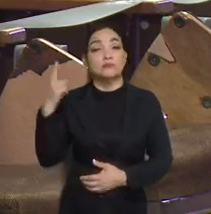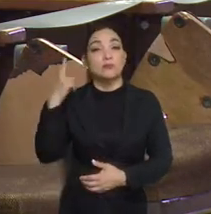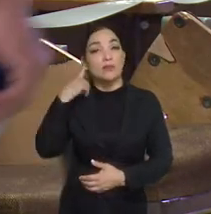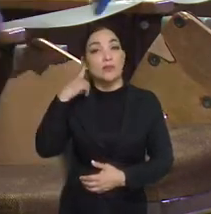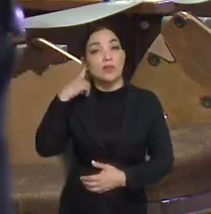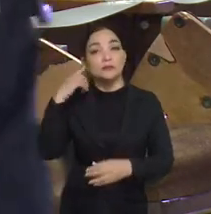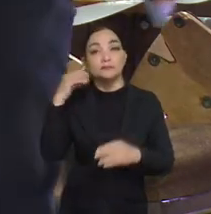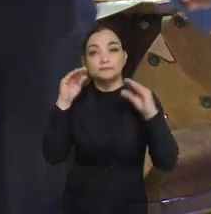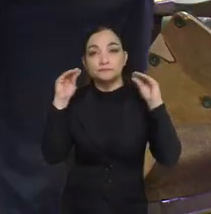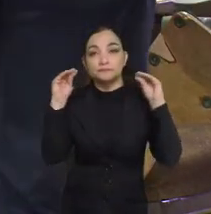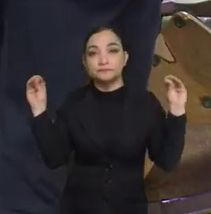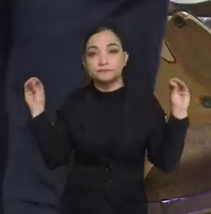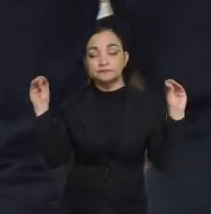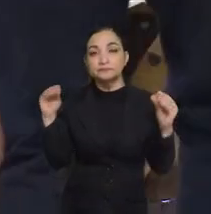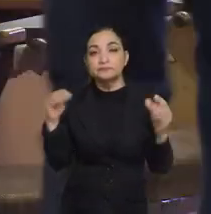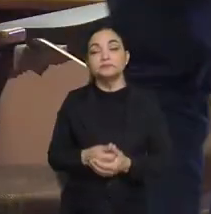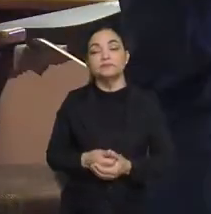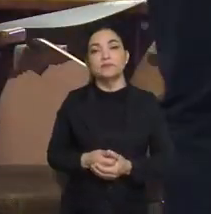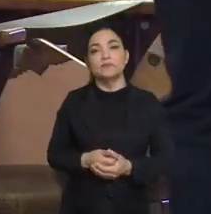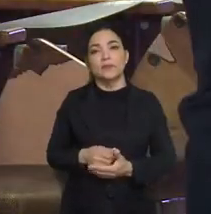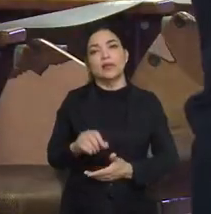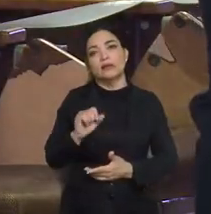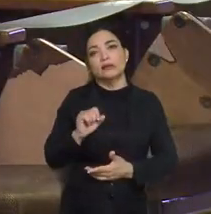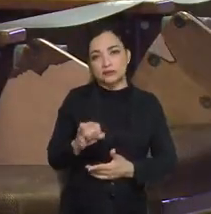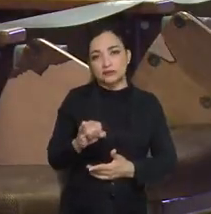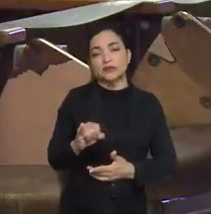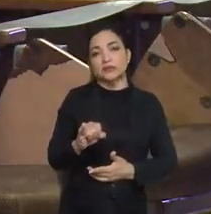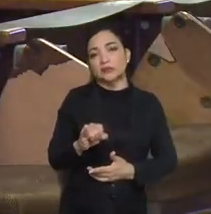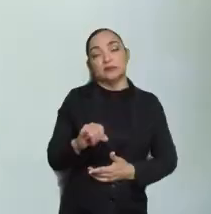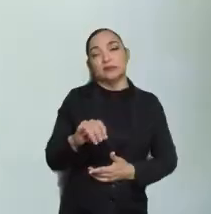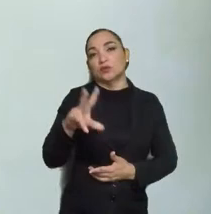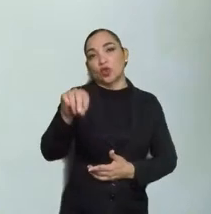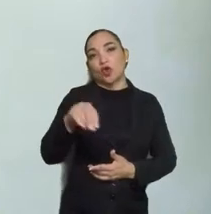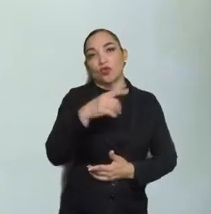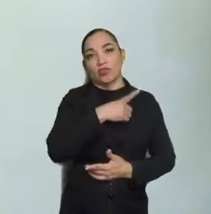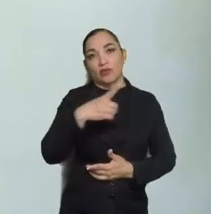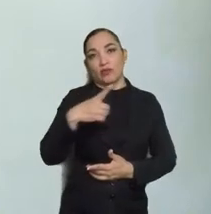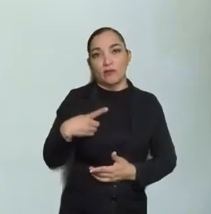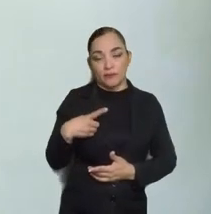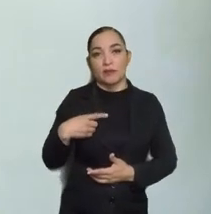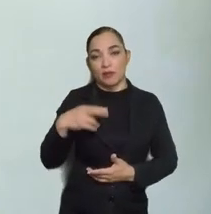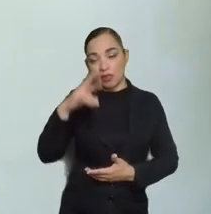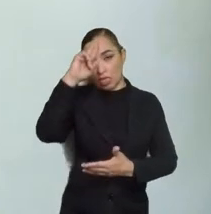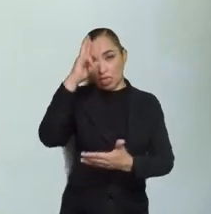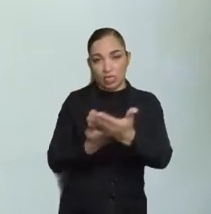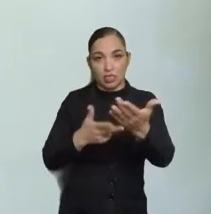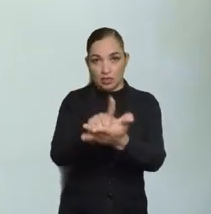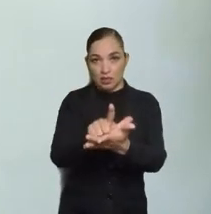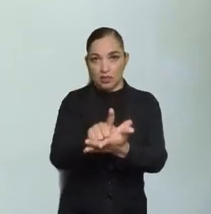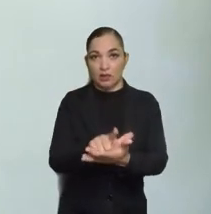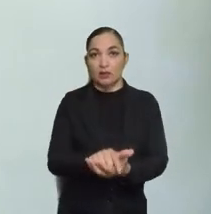Sí, pero de todas maneras, eso está, es indebido. A ver.